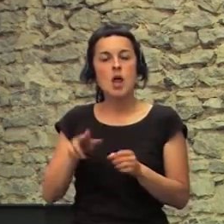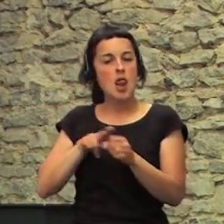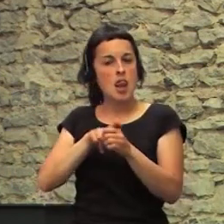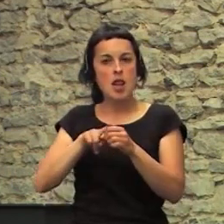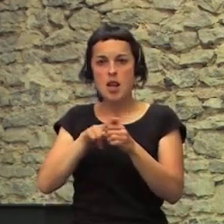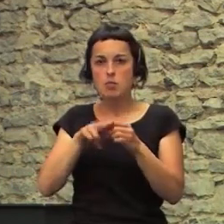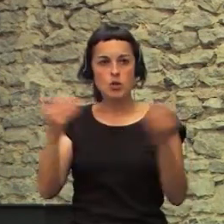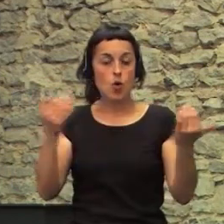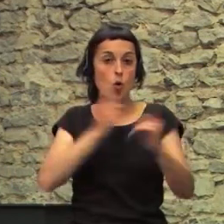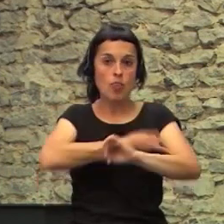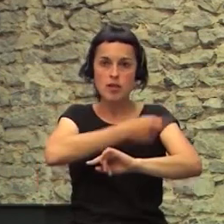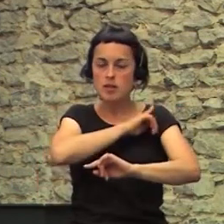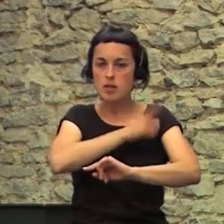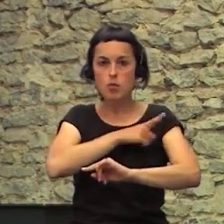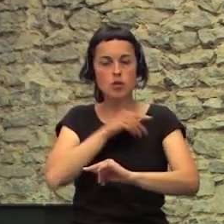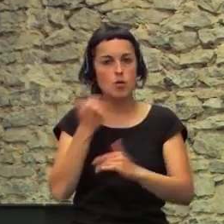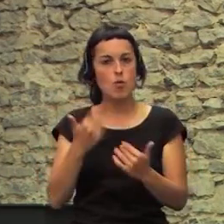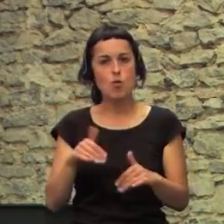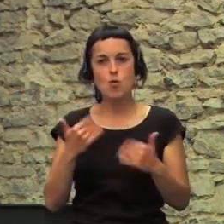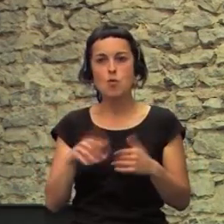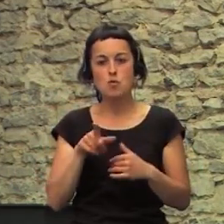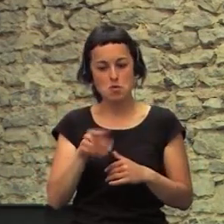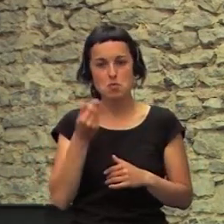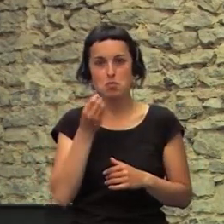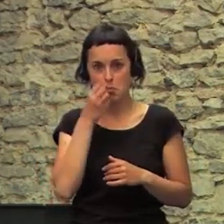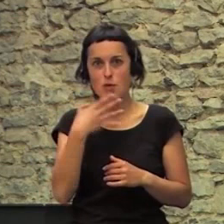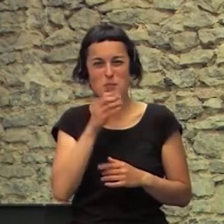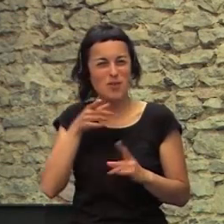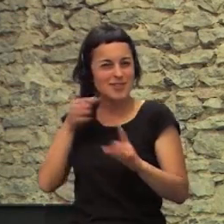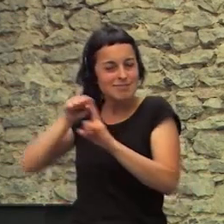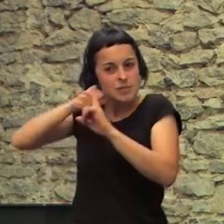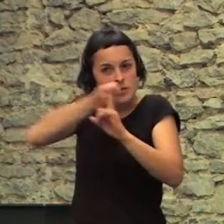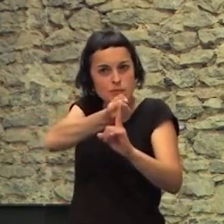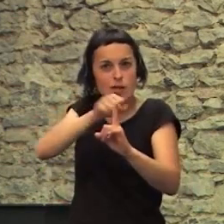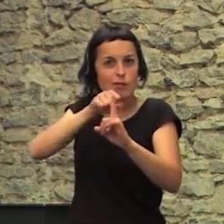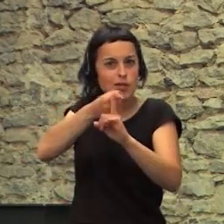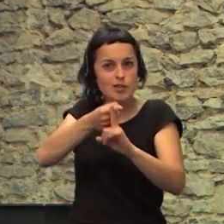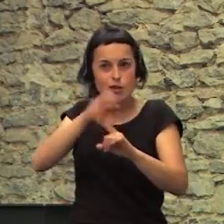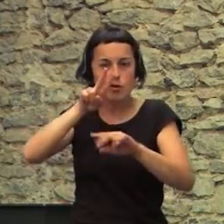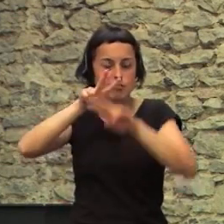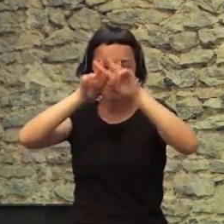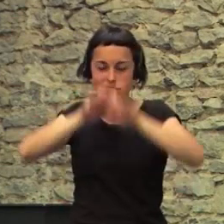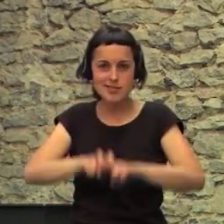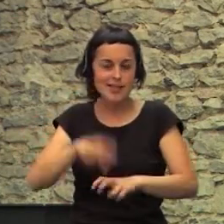para analizar esta realidad, ¿no? La presión de género que existe ahora, ¿no? y sobre todo